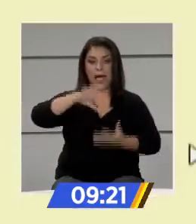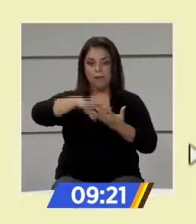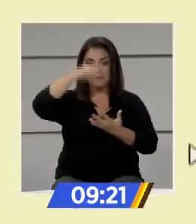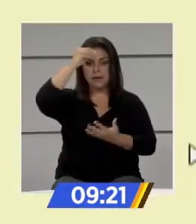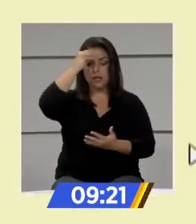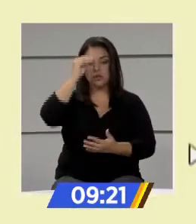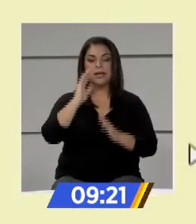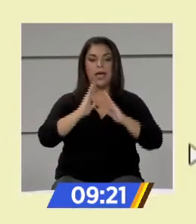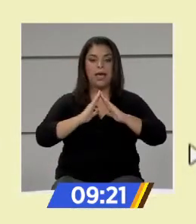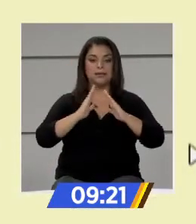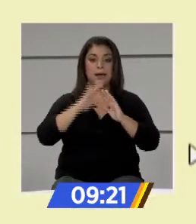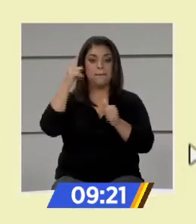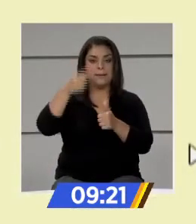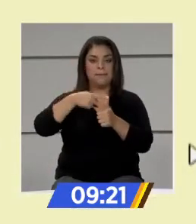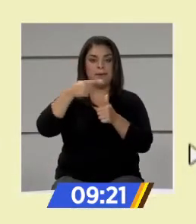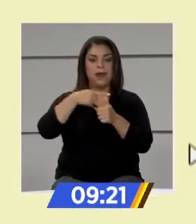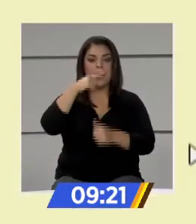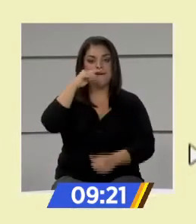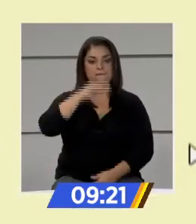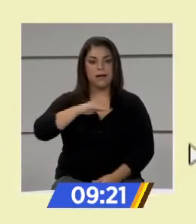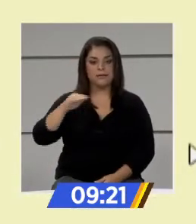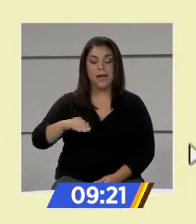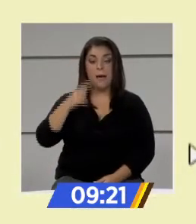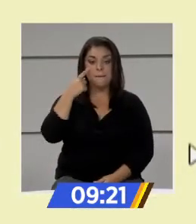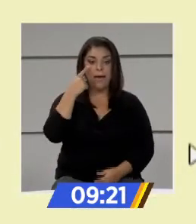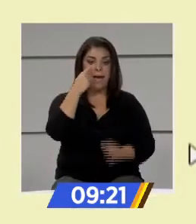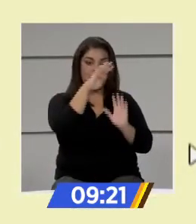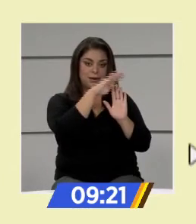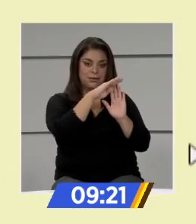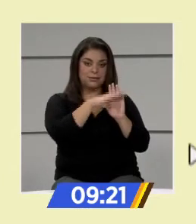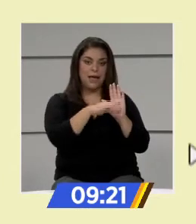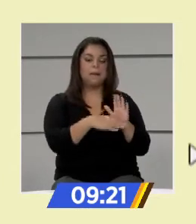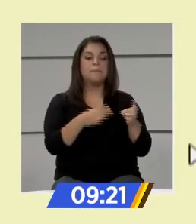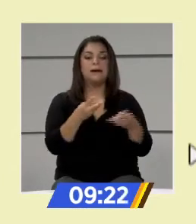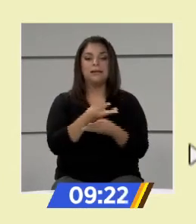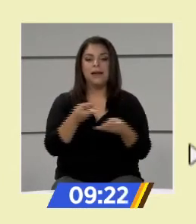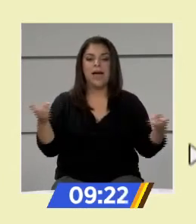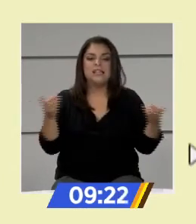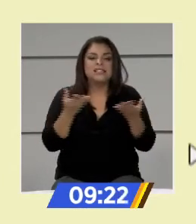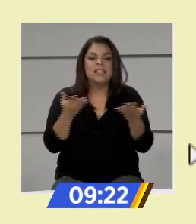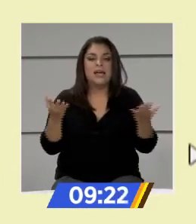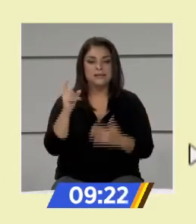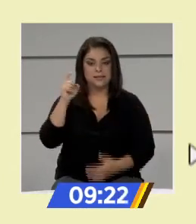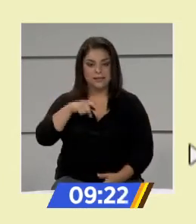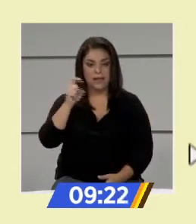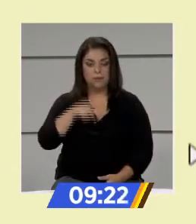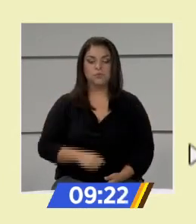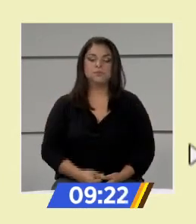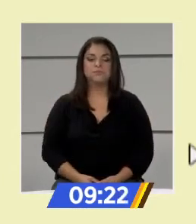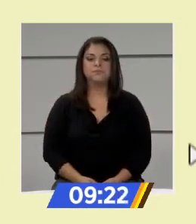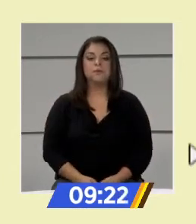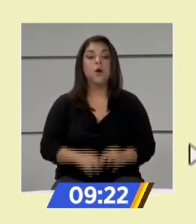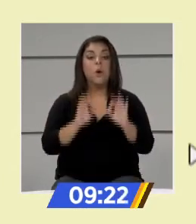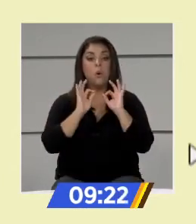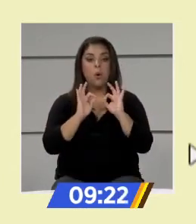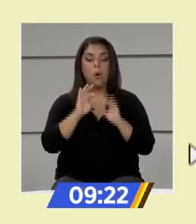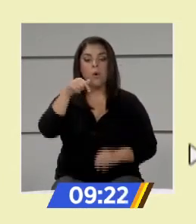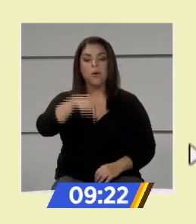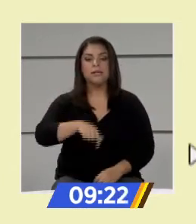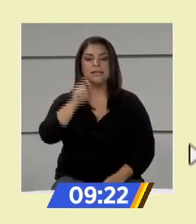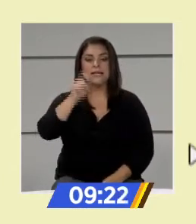Primera Infancia. Ahí está, Lupita, el material. ¿Qué es lo que vamos a necesitar? Ok, hoy vamos a necesitar